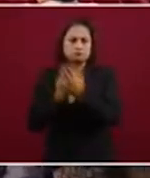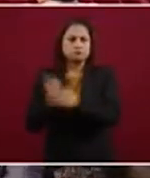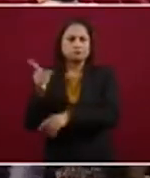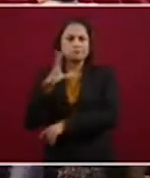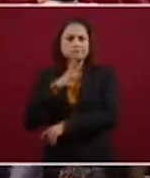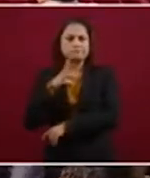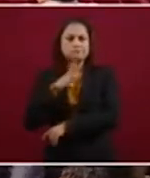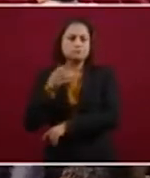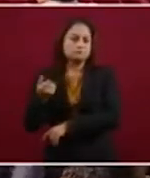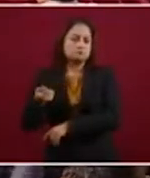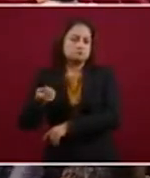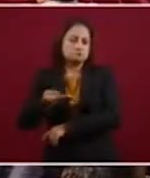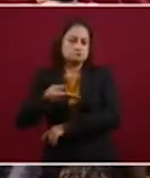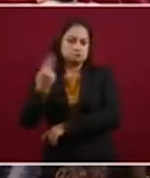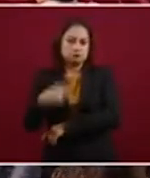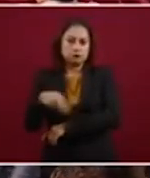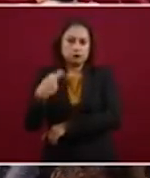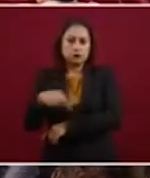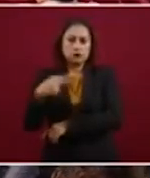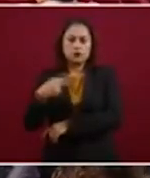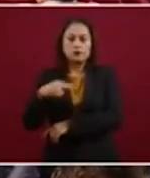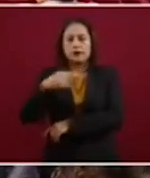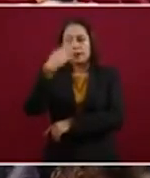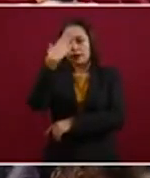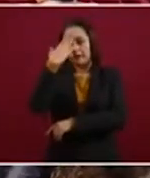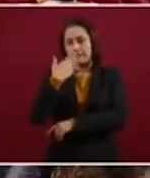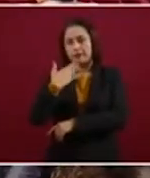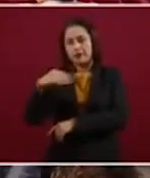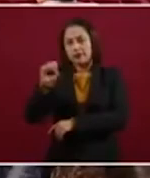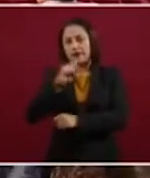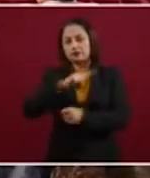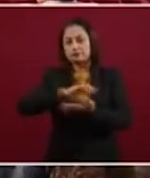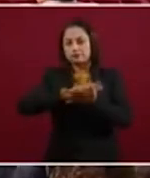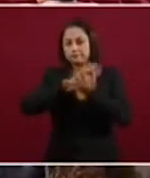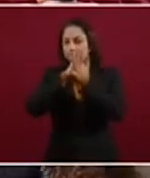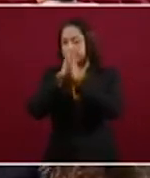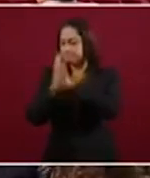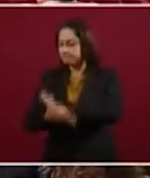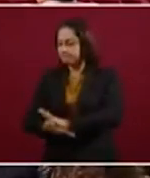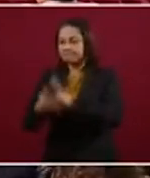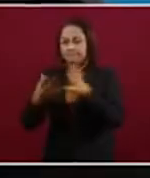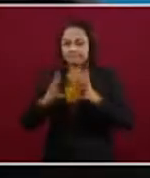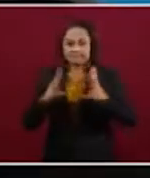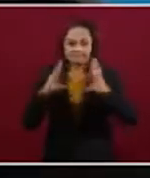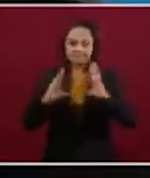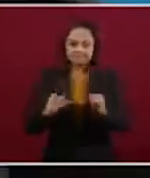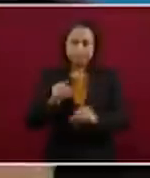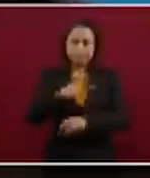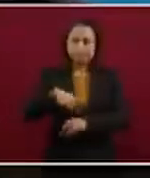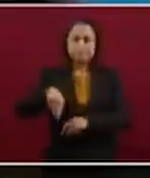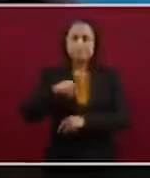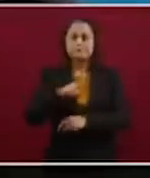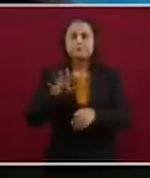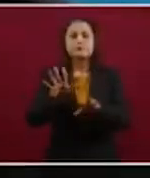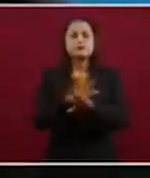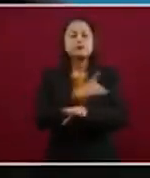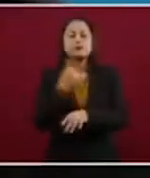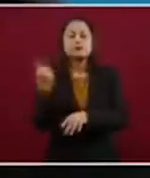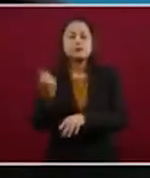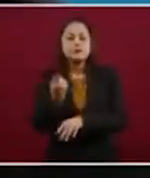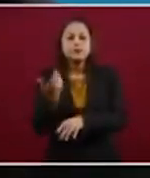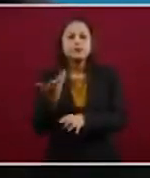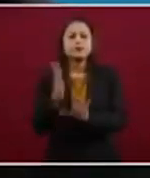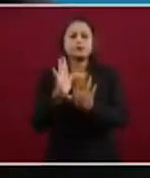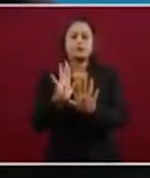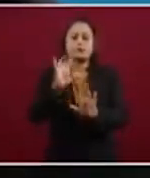se llama sin transferencia de capacidades o transferencia de habilidades porque requerimos que en el conjunto de las unidades